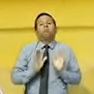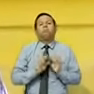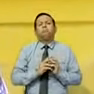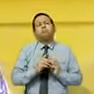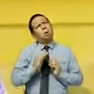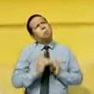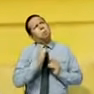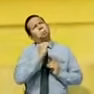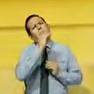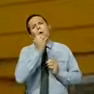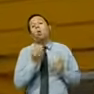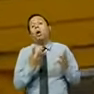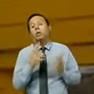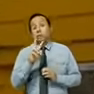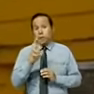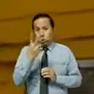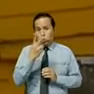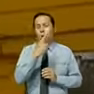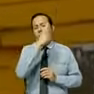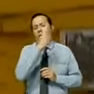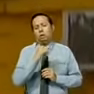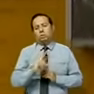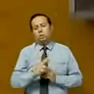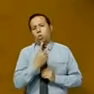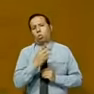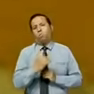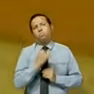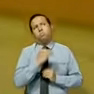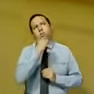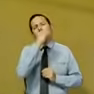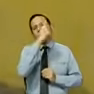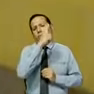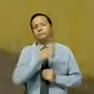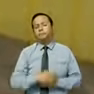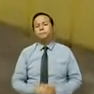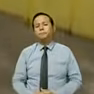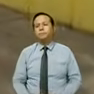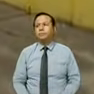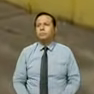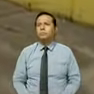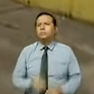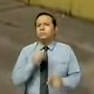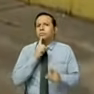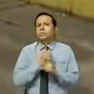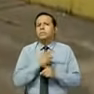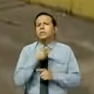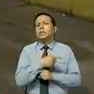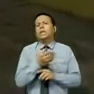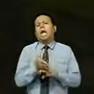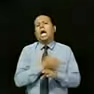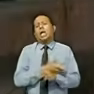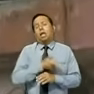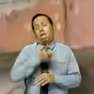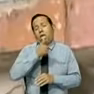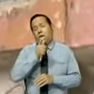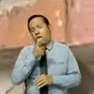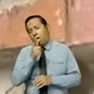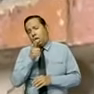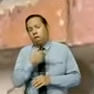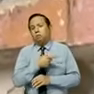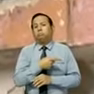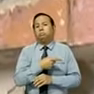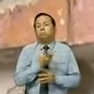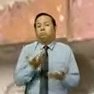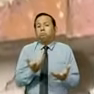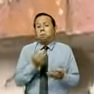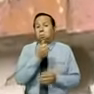cayó? Del segundo piso. Segundo piso de acá de las casas colectivas. Se presume que ha sido consumidor el señor, donde aparentemente asoma